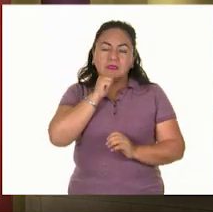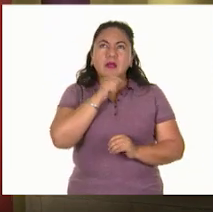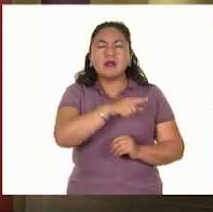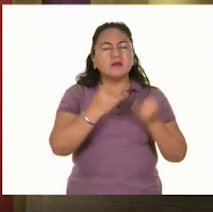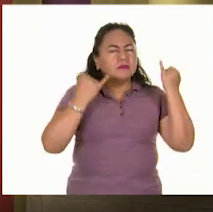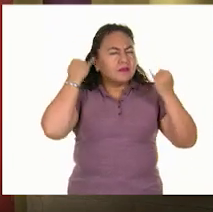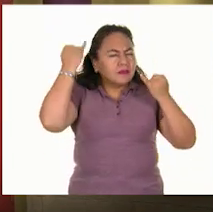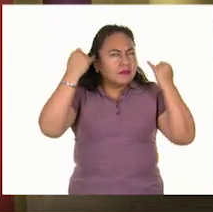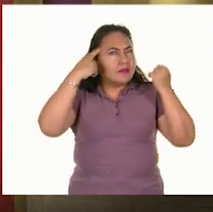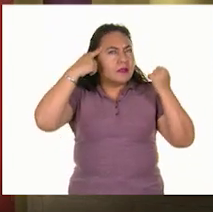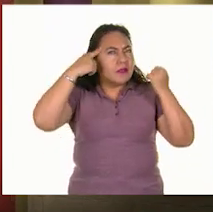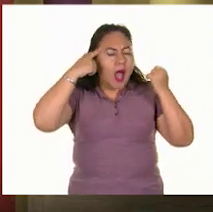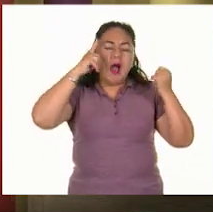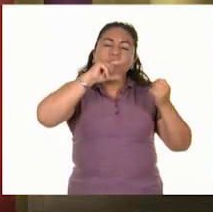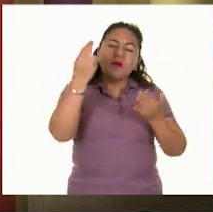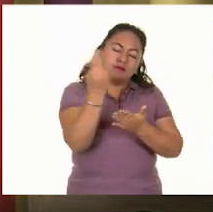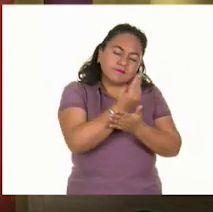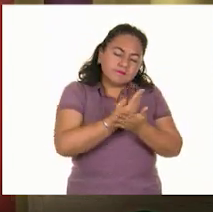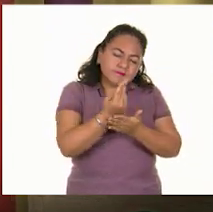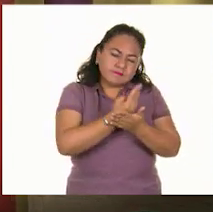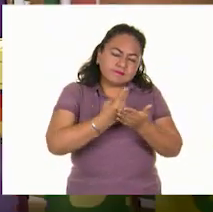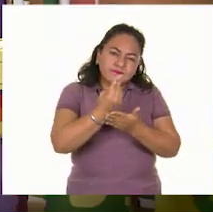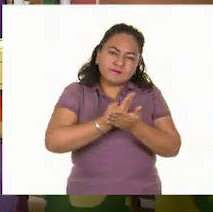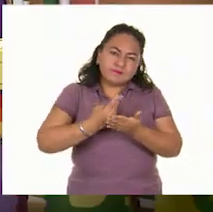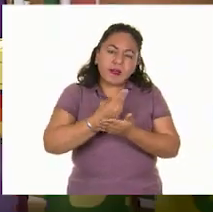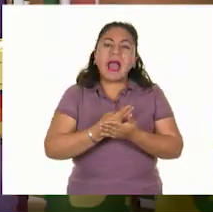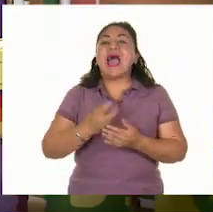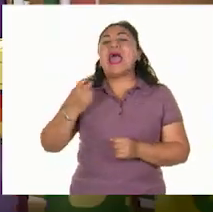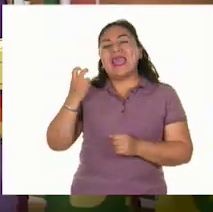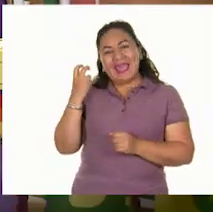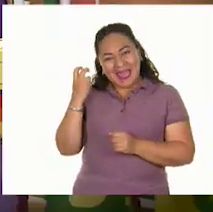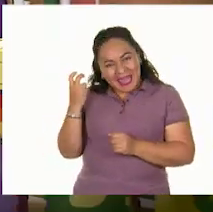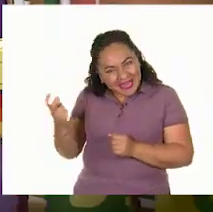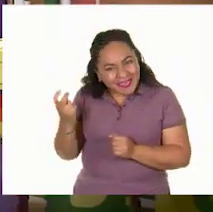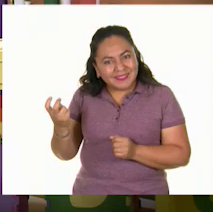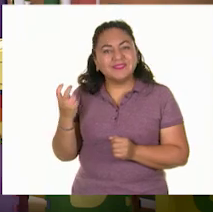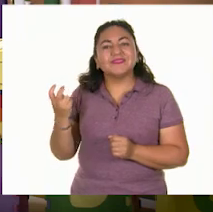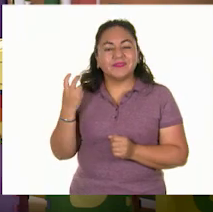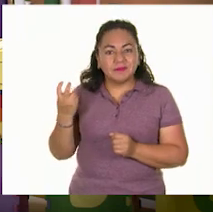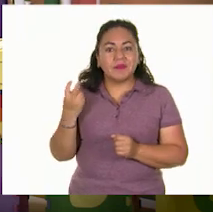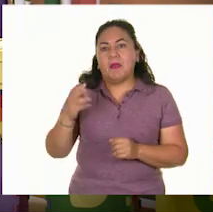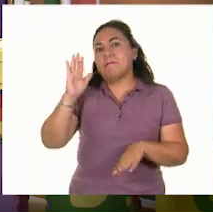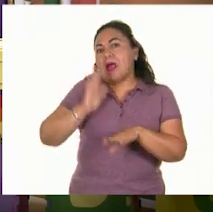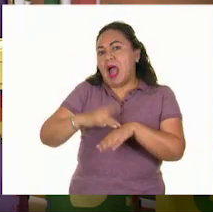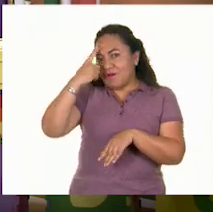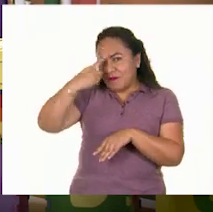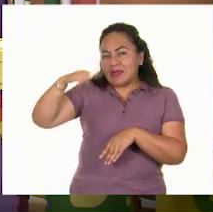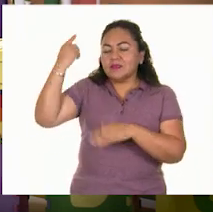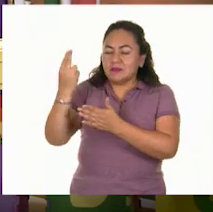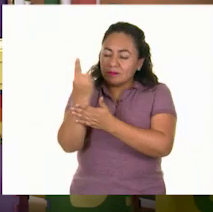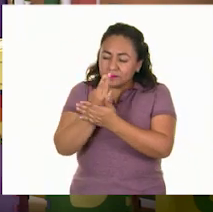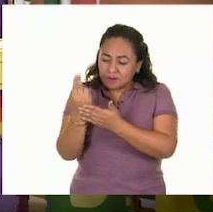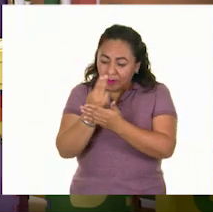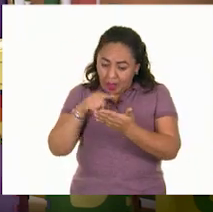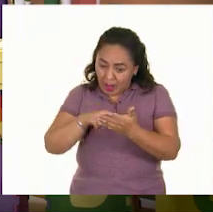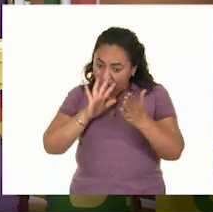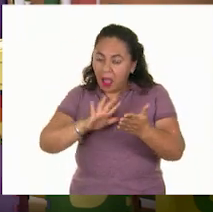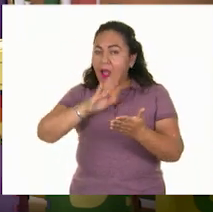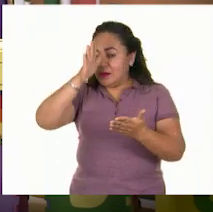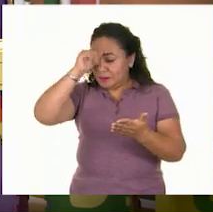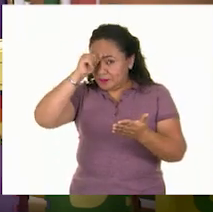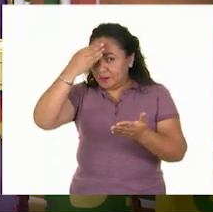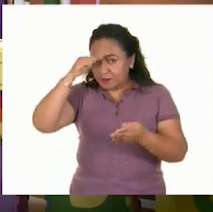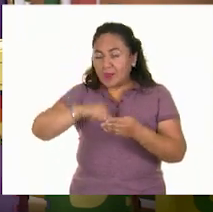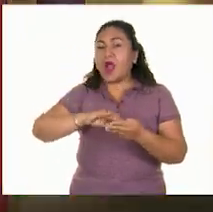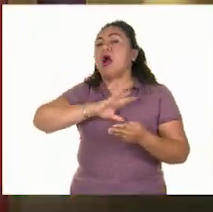imagina cómo tiene que ser y lo dibuja en su libreta. Exacto, exacto. Es más fácil primero hacer el dibujo y luego hacer la casa que